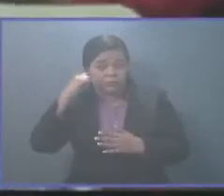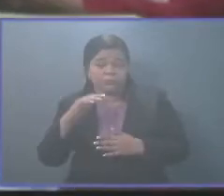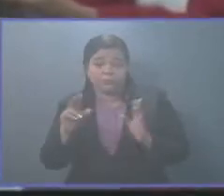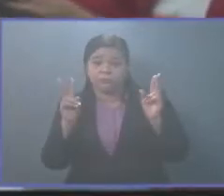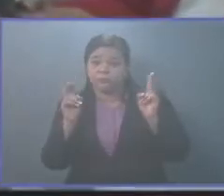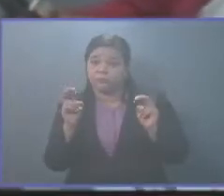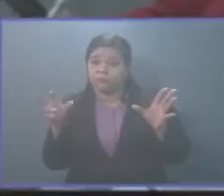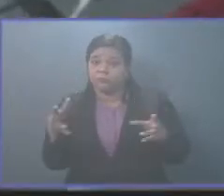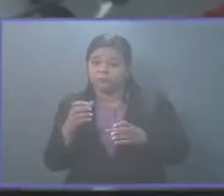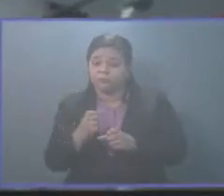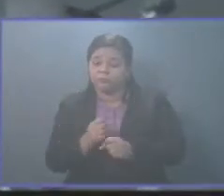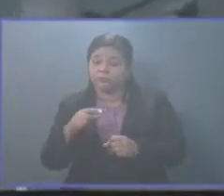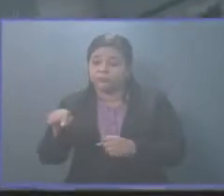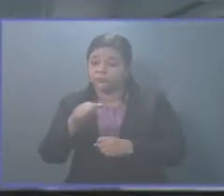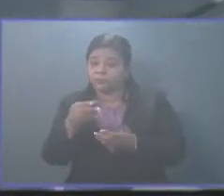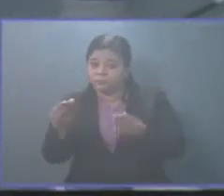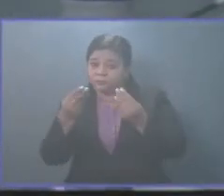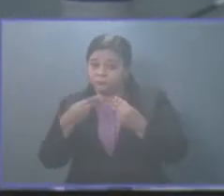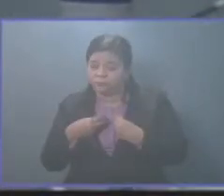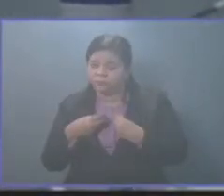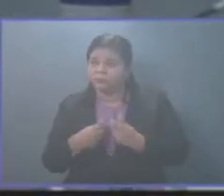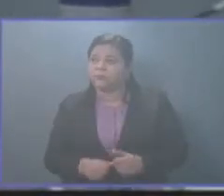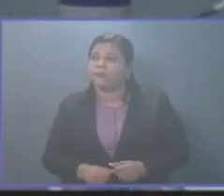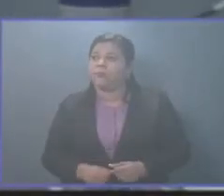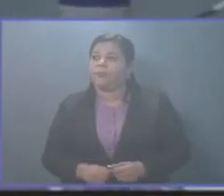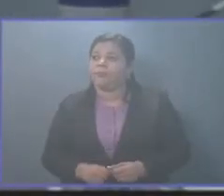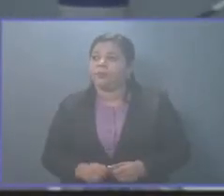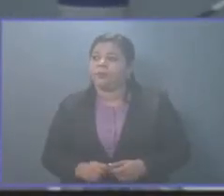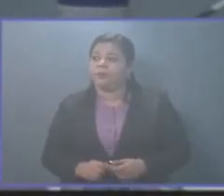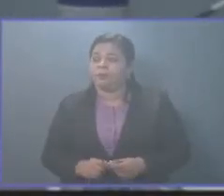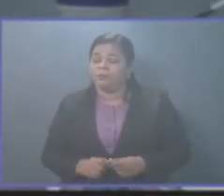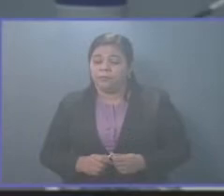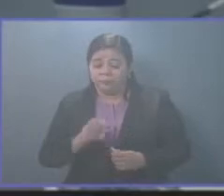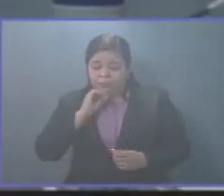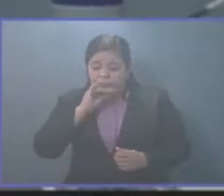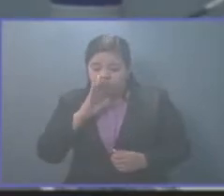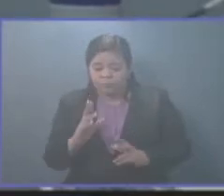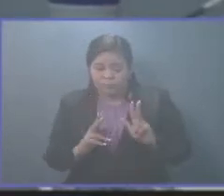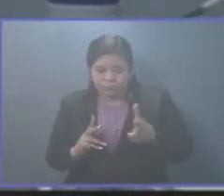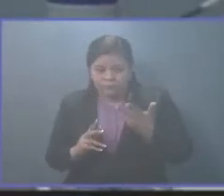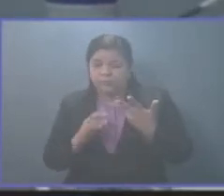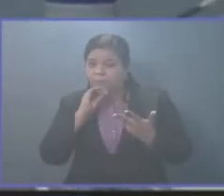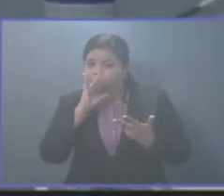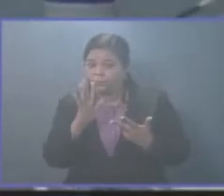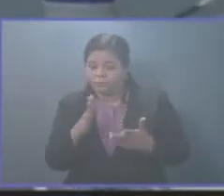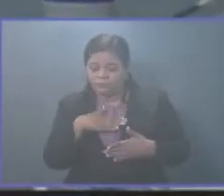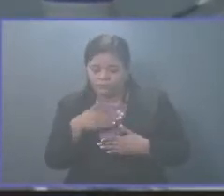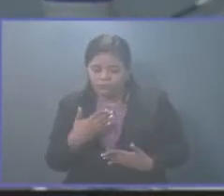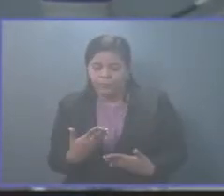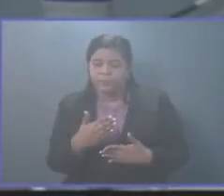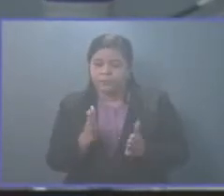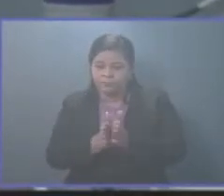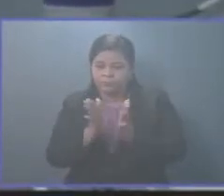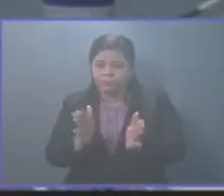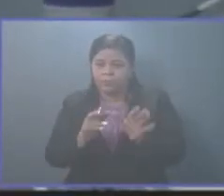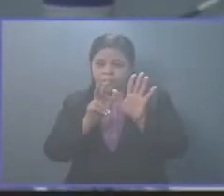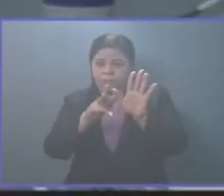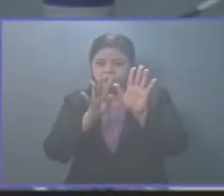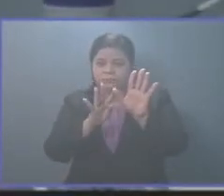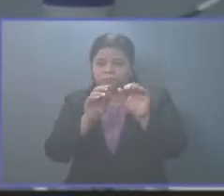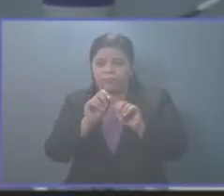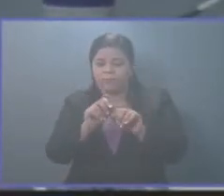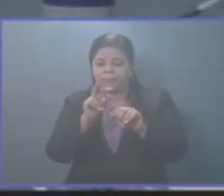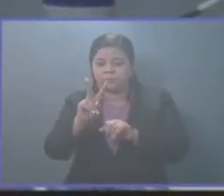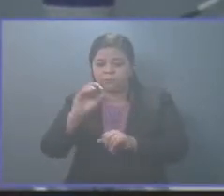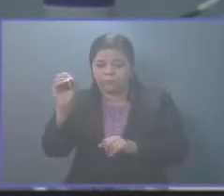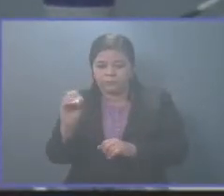las conclusiones que ustedes han planteado. Incluso dice aquí en la tercera, de la disponibilidad general el